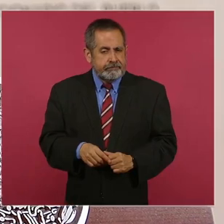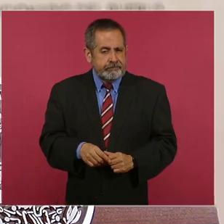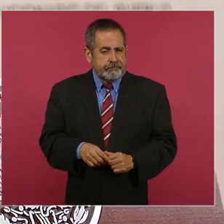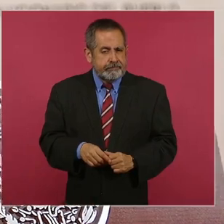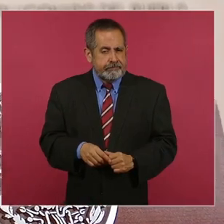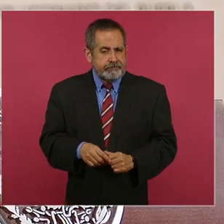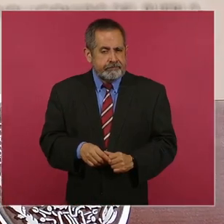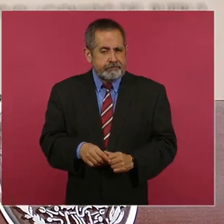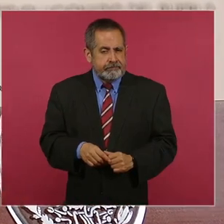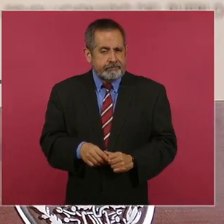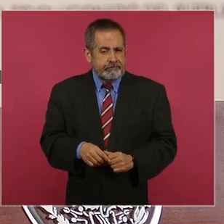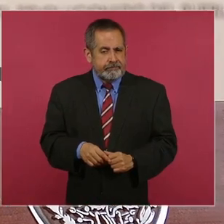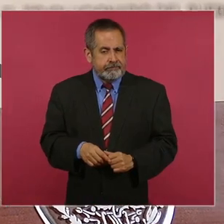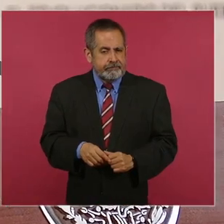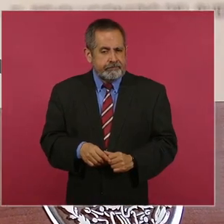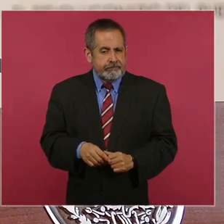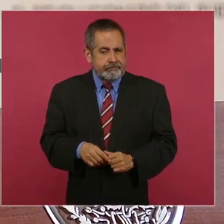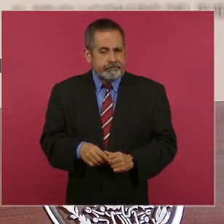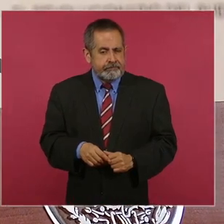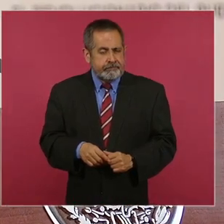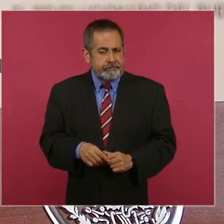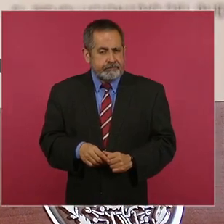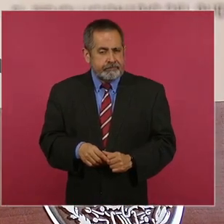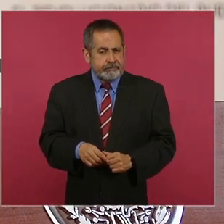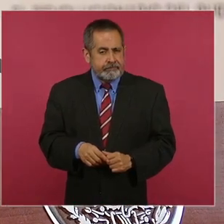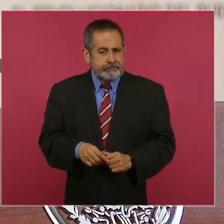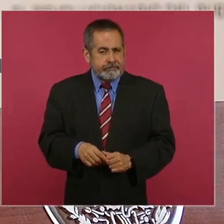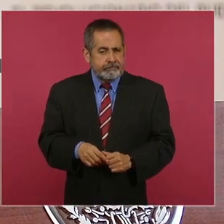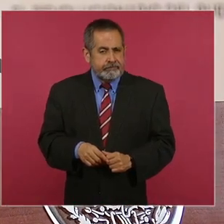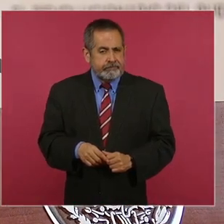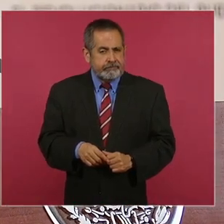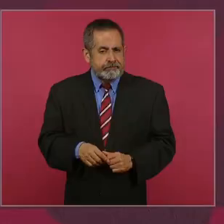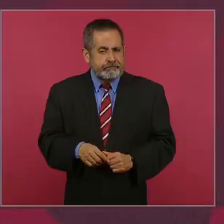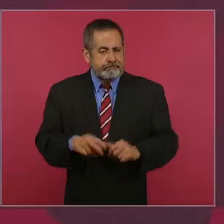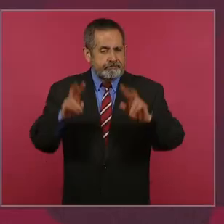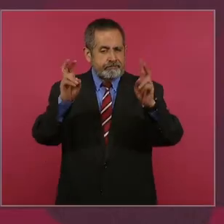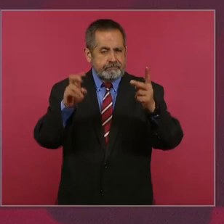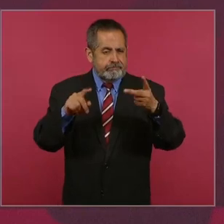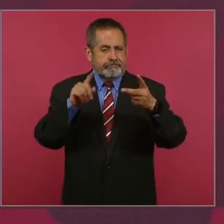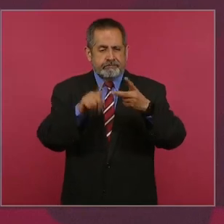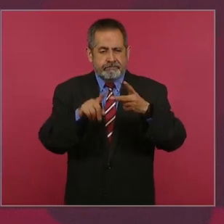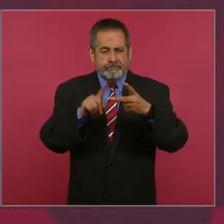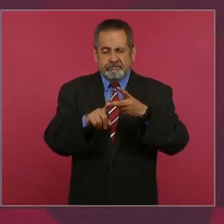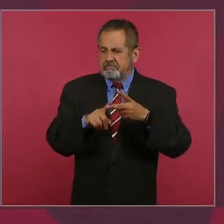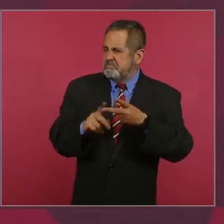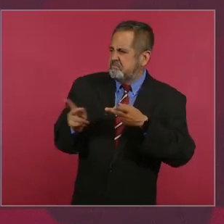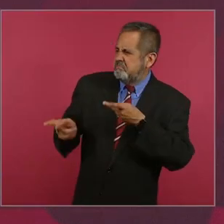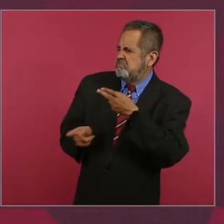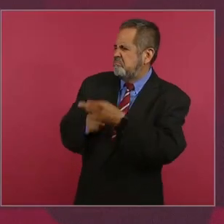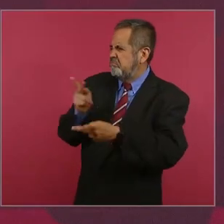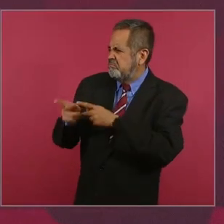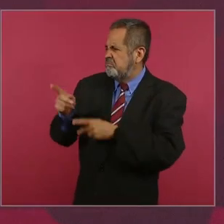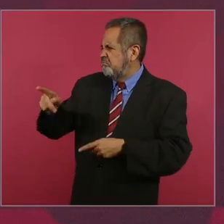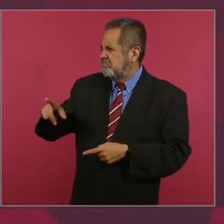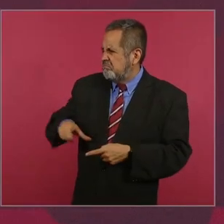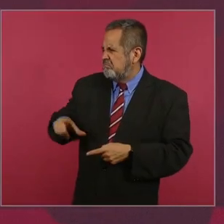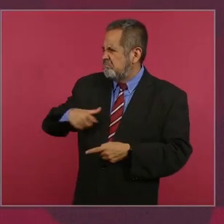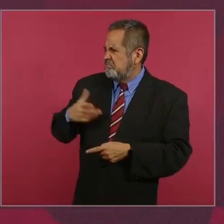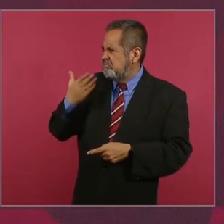con los cuestionamientos al gobierno fundados o no fundados